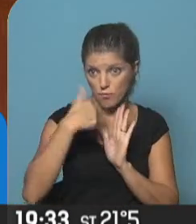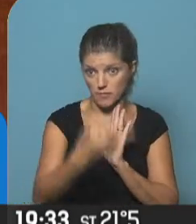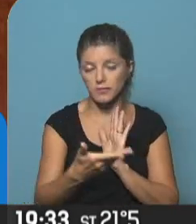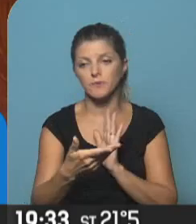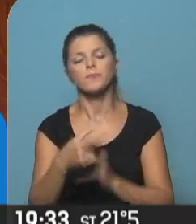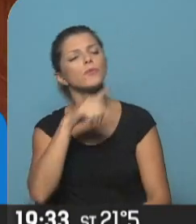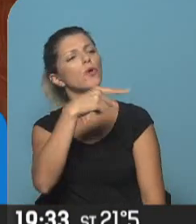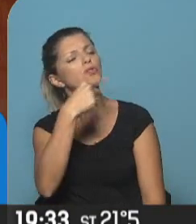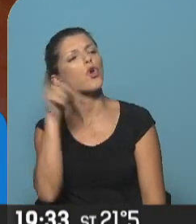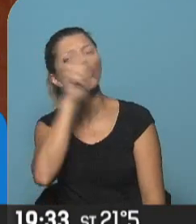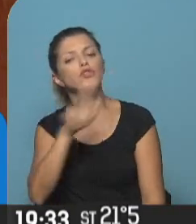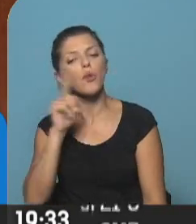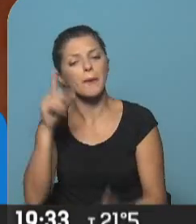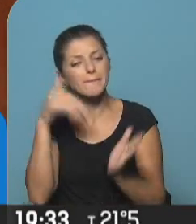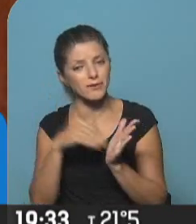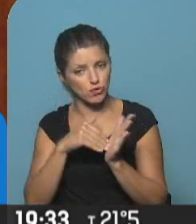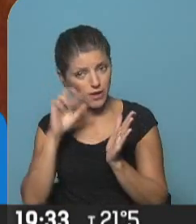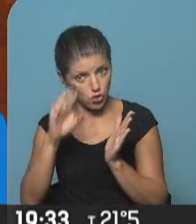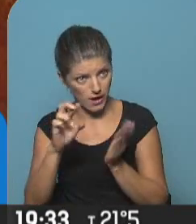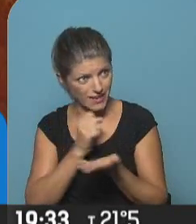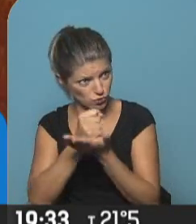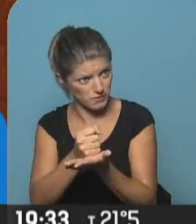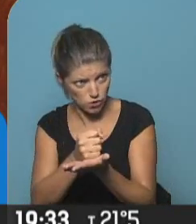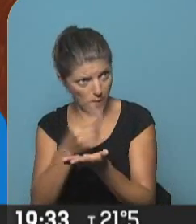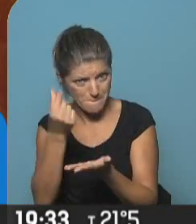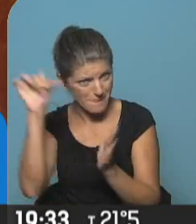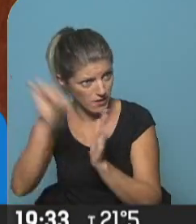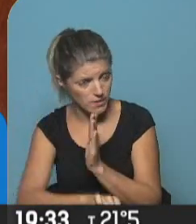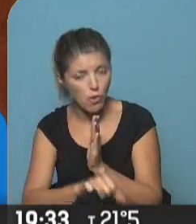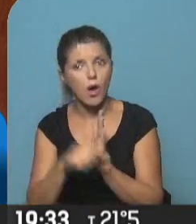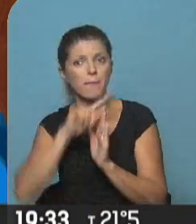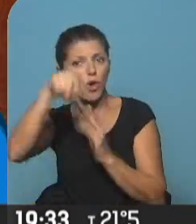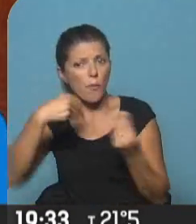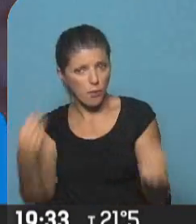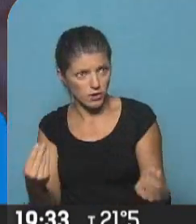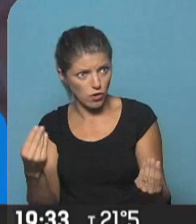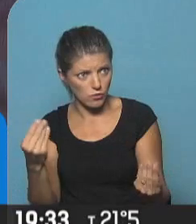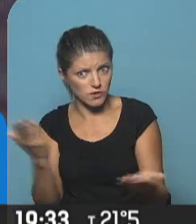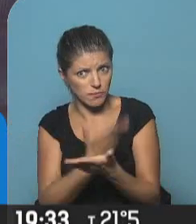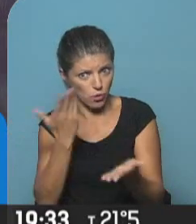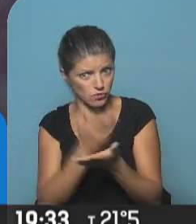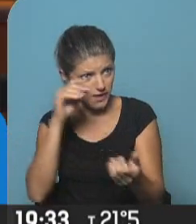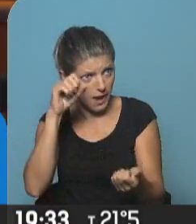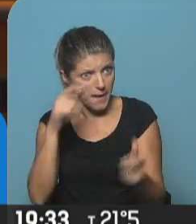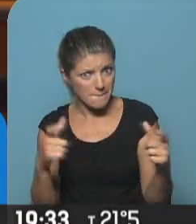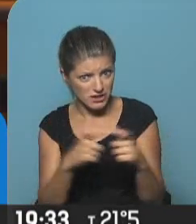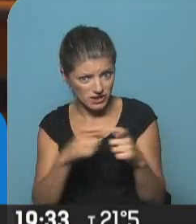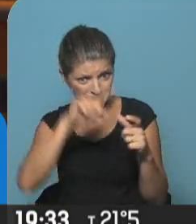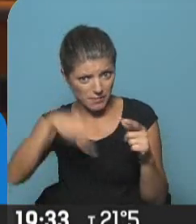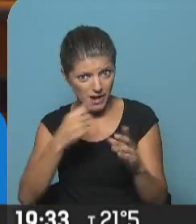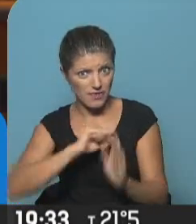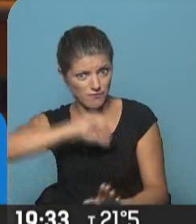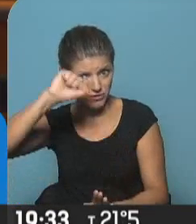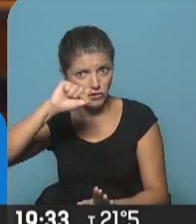200.000 millones de dólares que usted dice que se fueron en subsidios, ¿cómo se generaban? ¿Emitiendo dinero que genera inflación? Bueno, eso era parte del